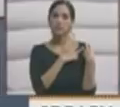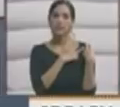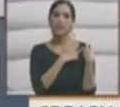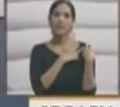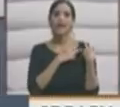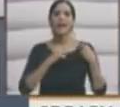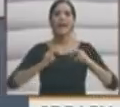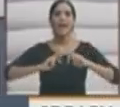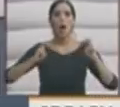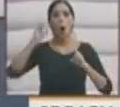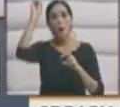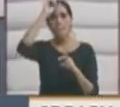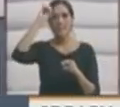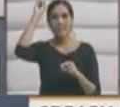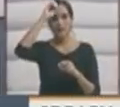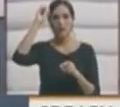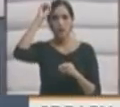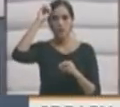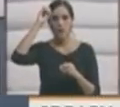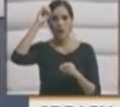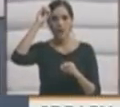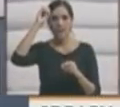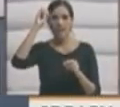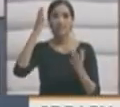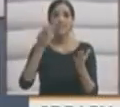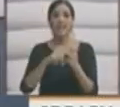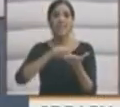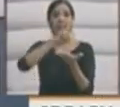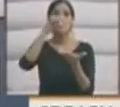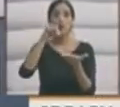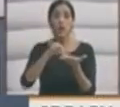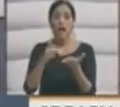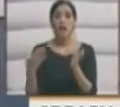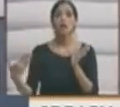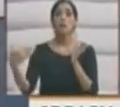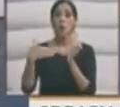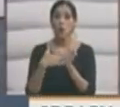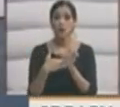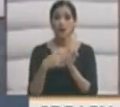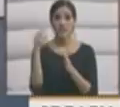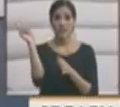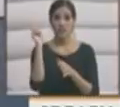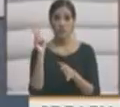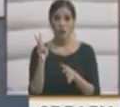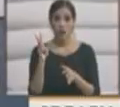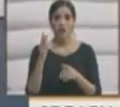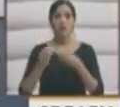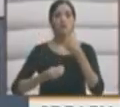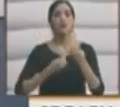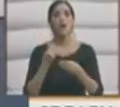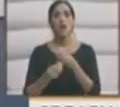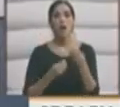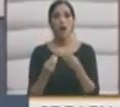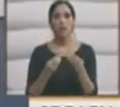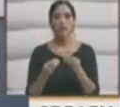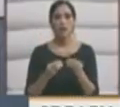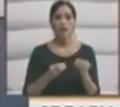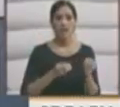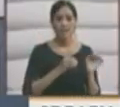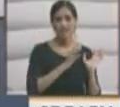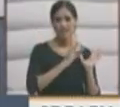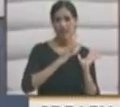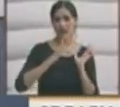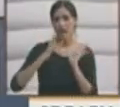de opinión transnacional contra Venezuela que hace del tema migratorio una especie de